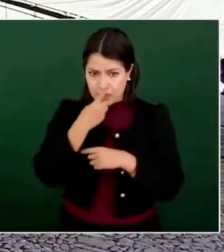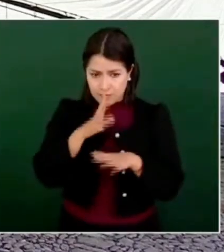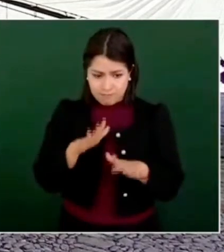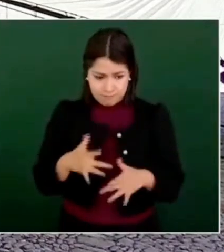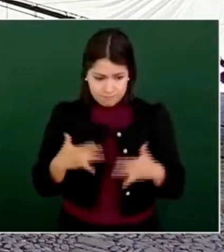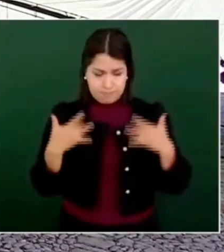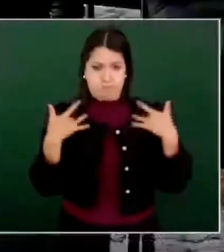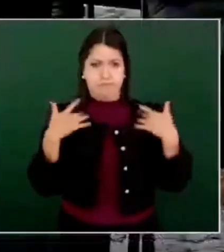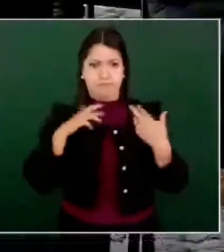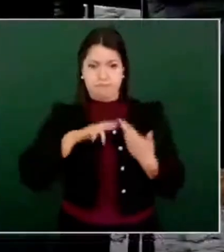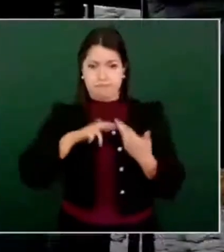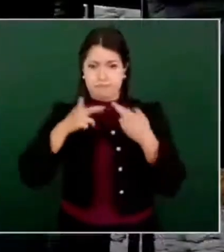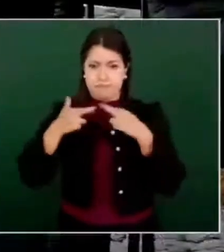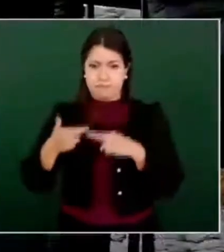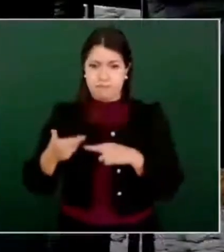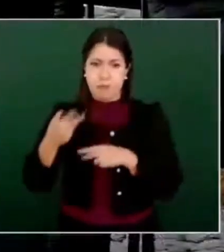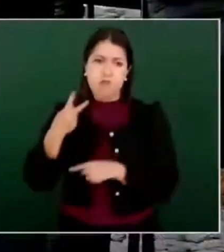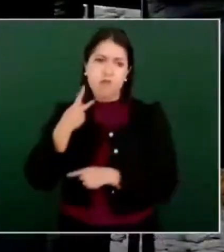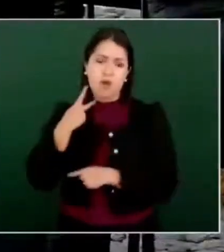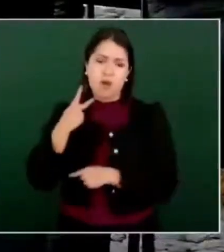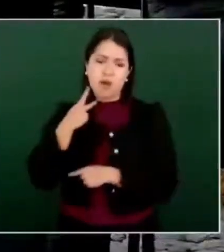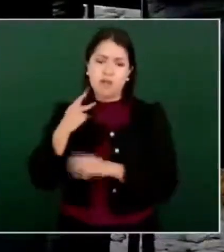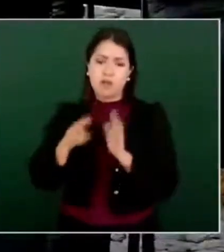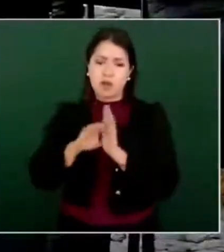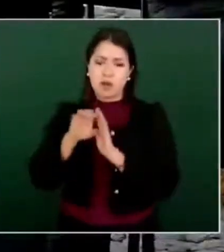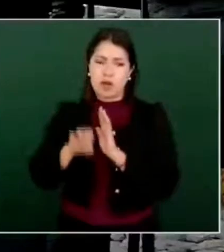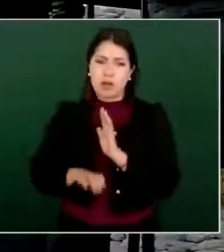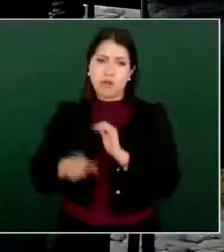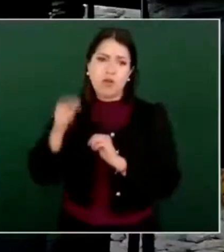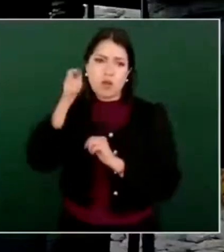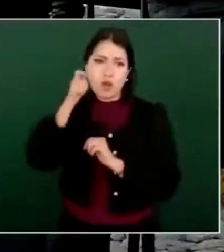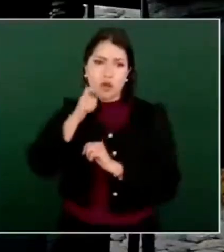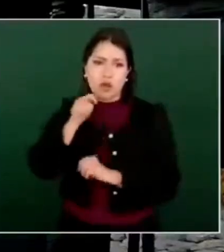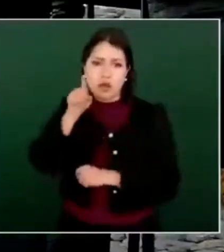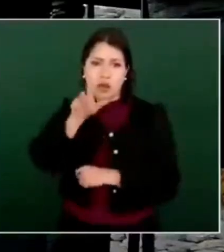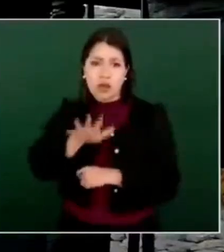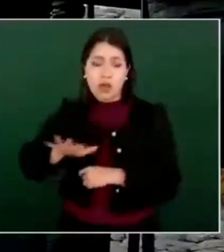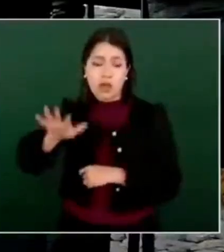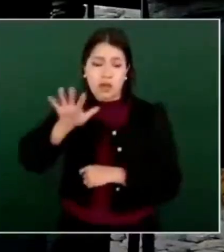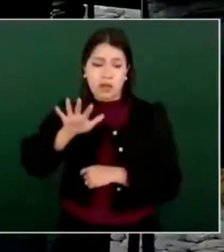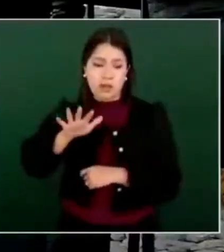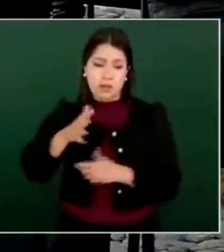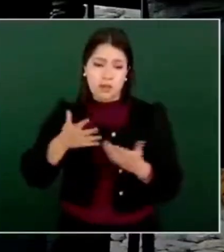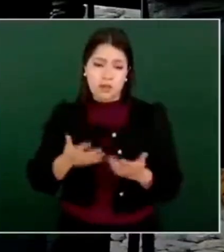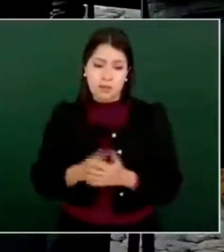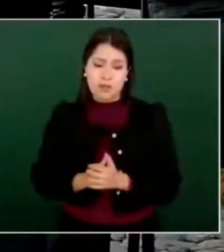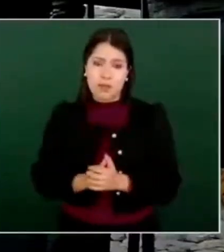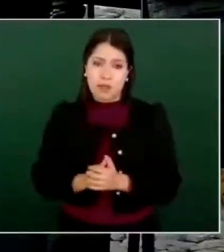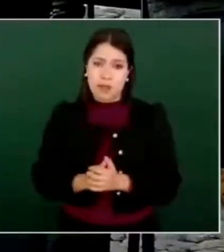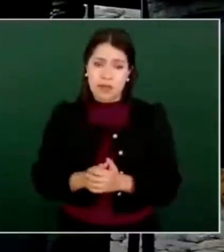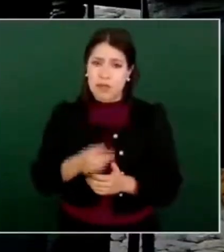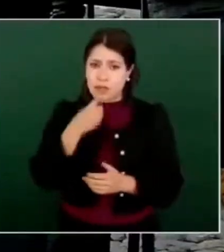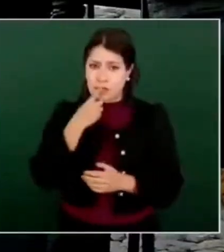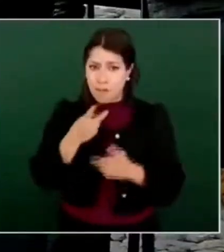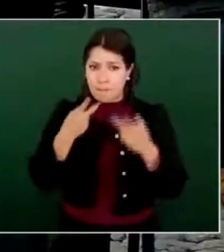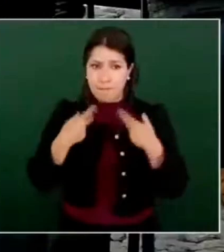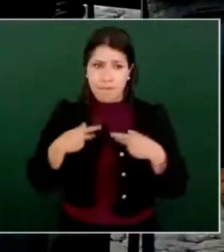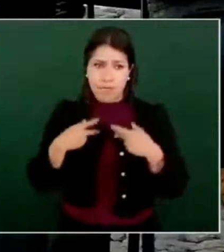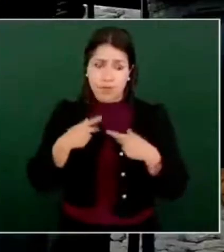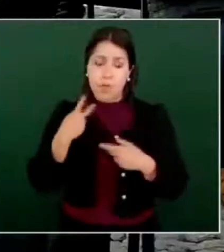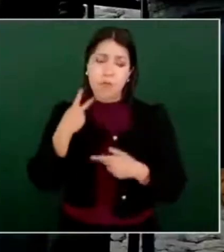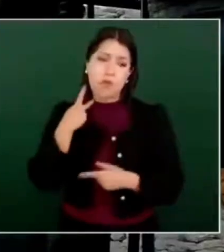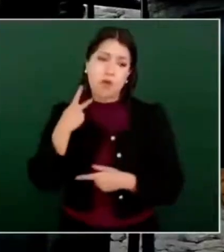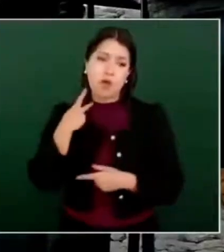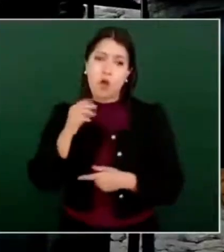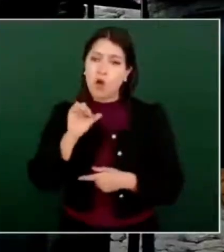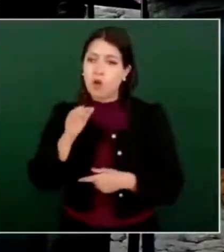alguna relación con personajes políticos, particularmente en Guerrero. Con estos, un día involucran a personajes de la vida política y